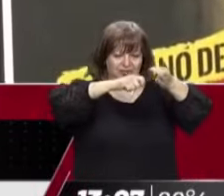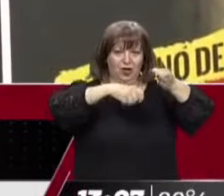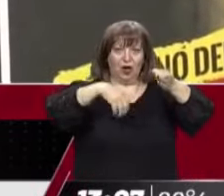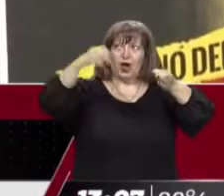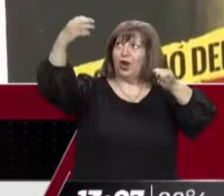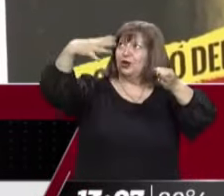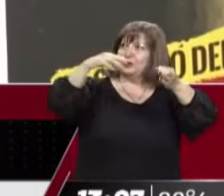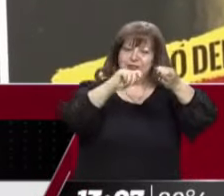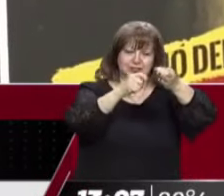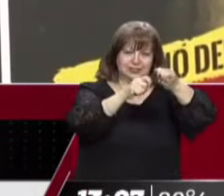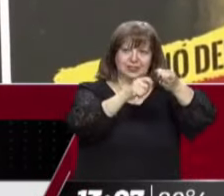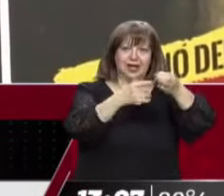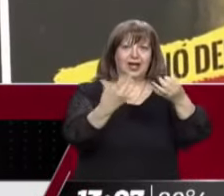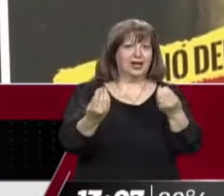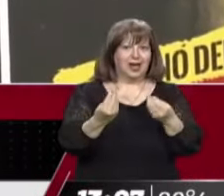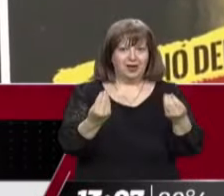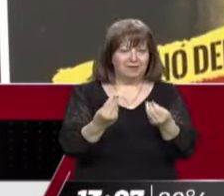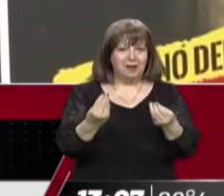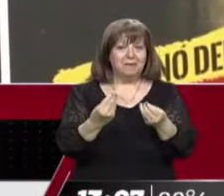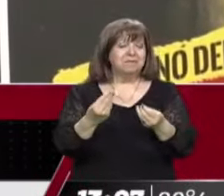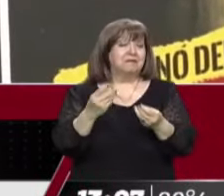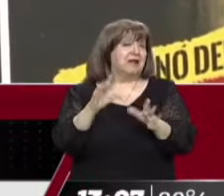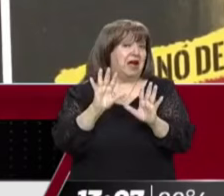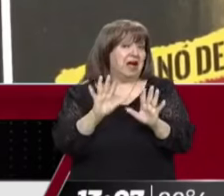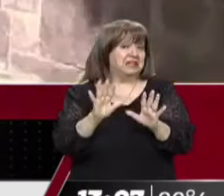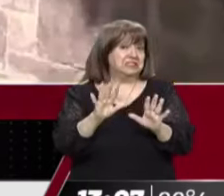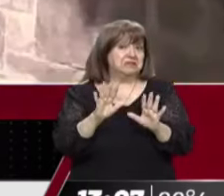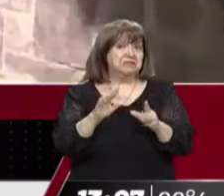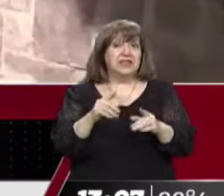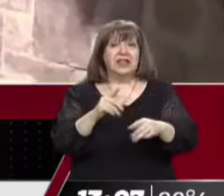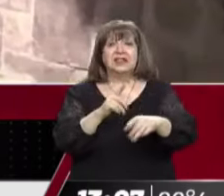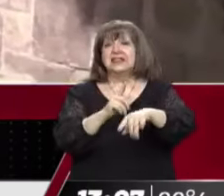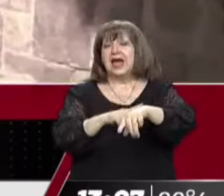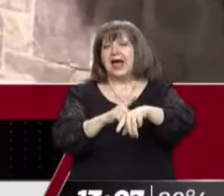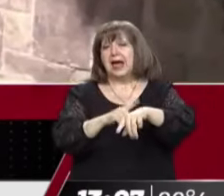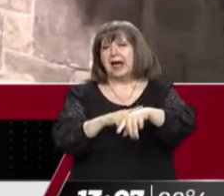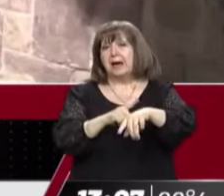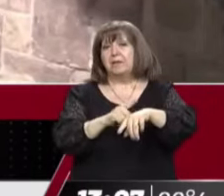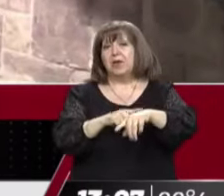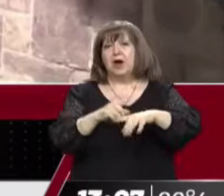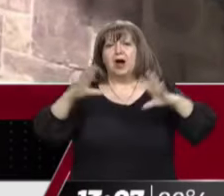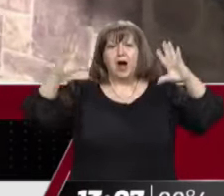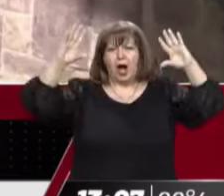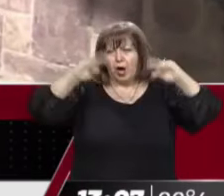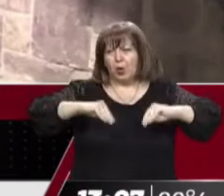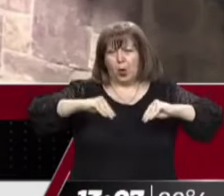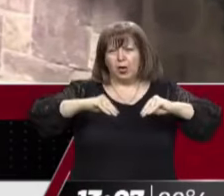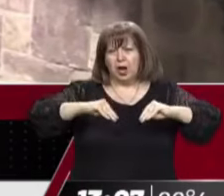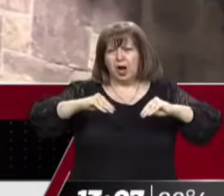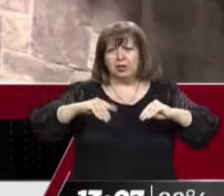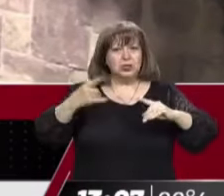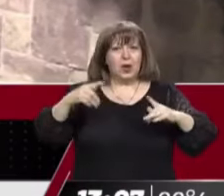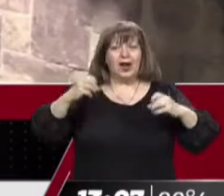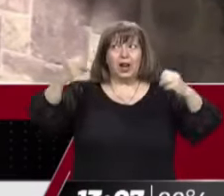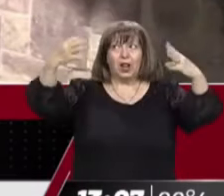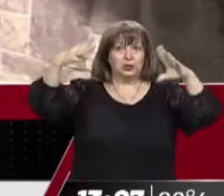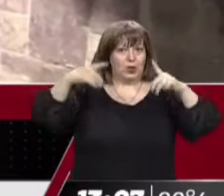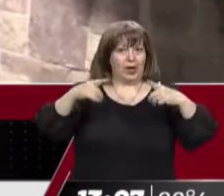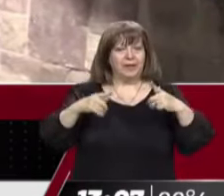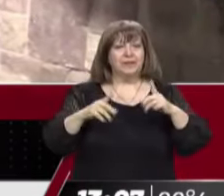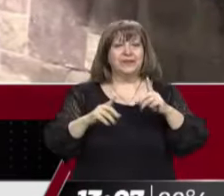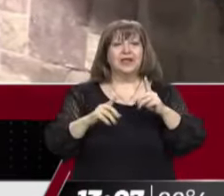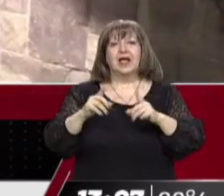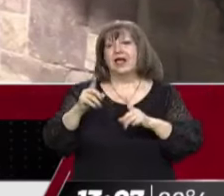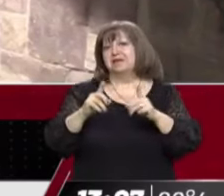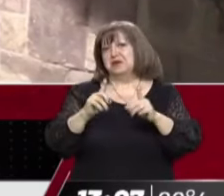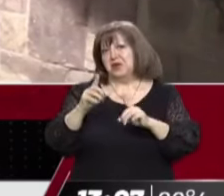una luz y demás. Pero en mucho tiempo de lo que transcurre el juego, se está en oscuras. O a veces también, por ejemplo, me han contado de esta